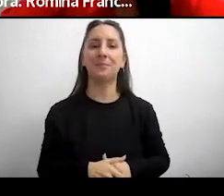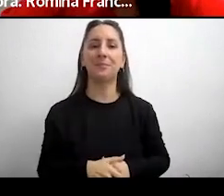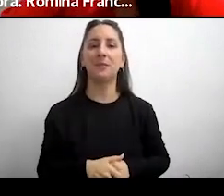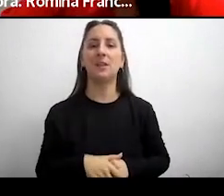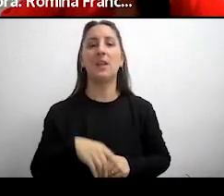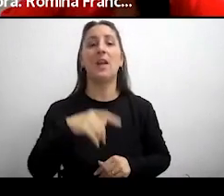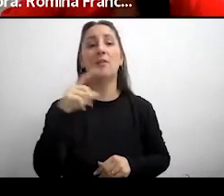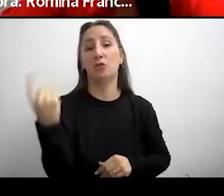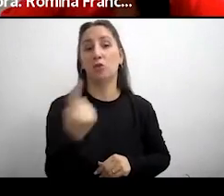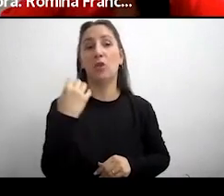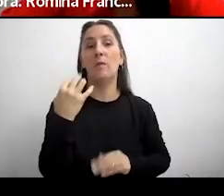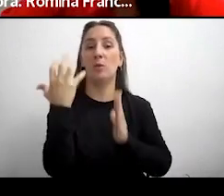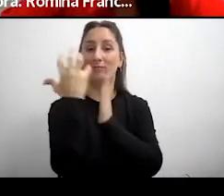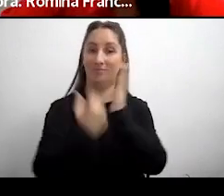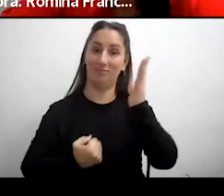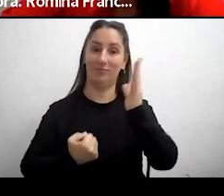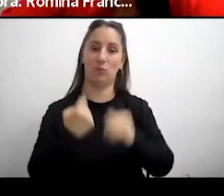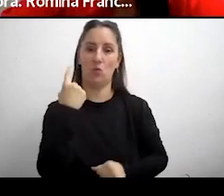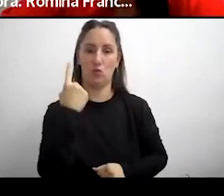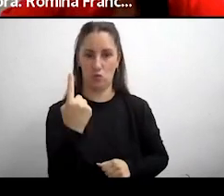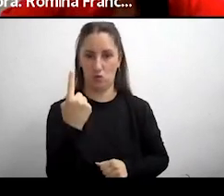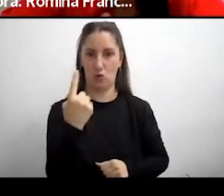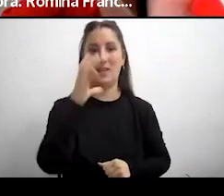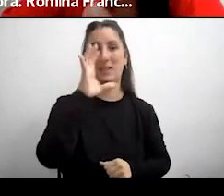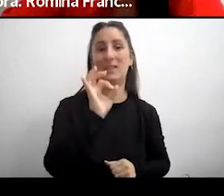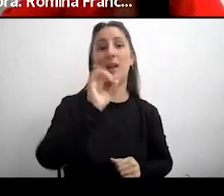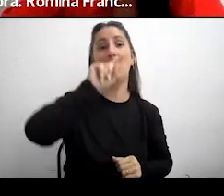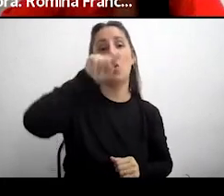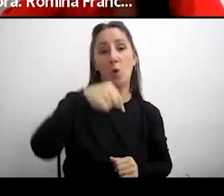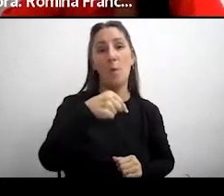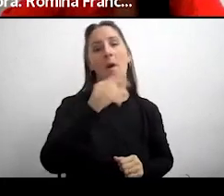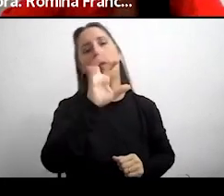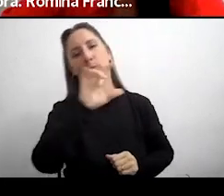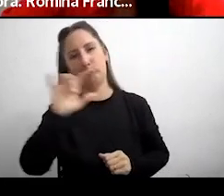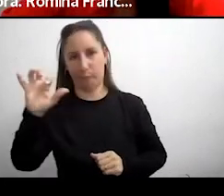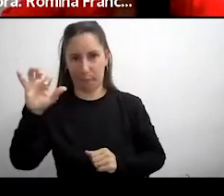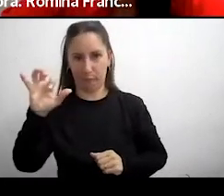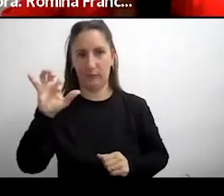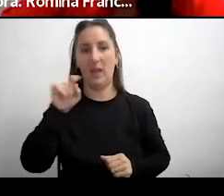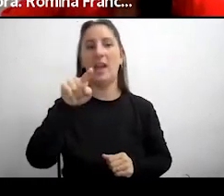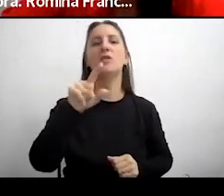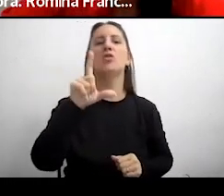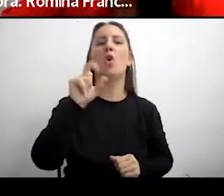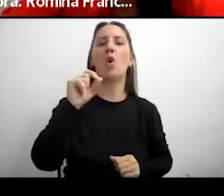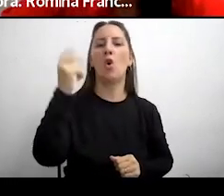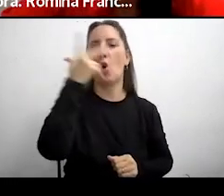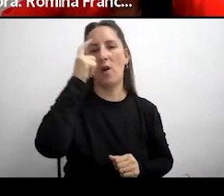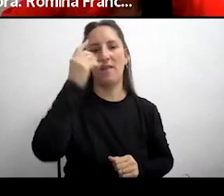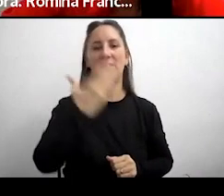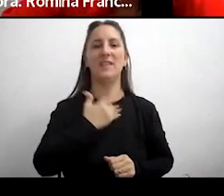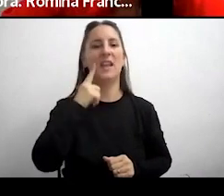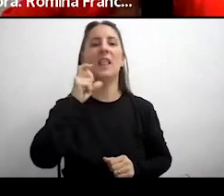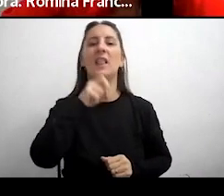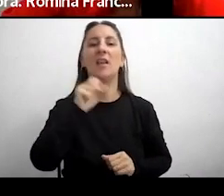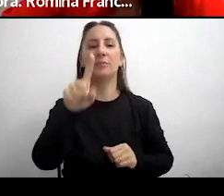que restar 1, o sea que siempre va a ser 0, algo. Estos serían todos los coeficientes de